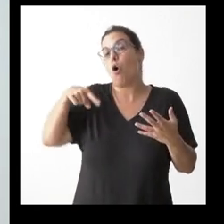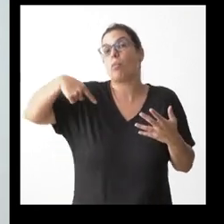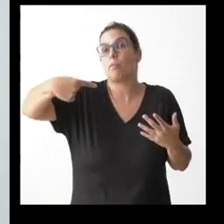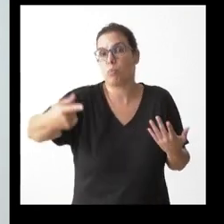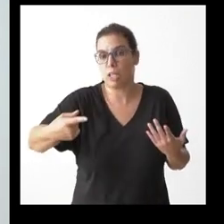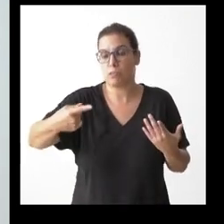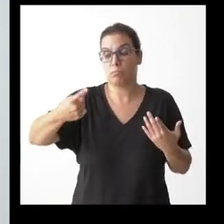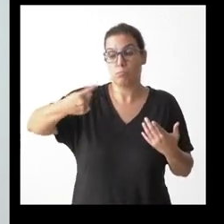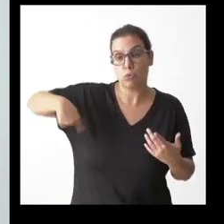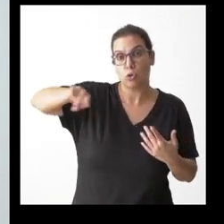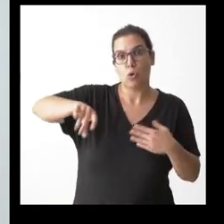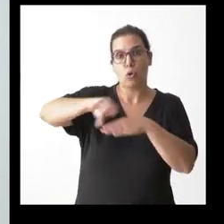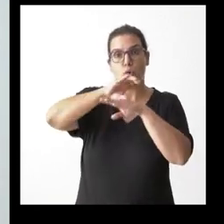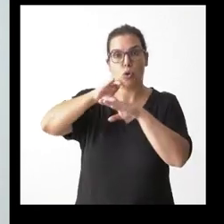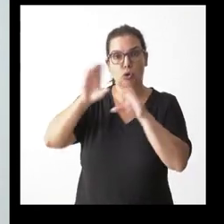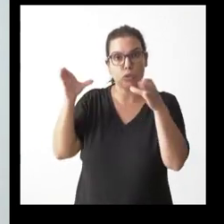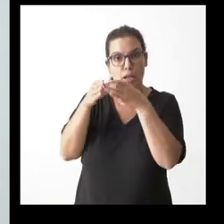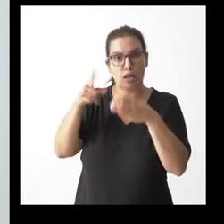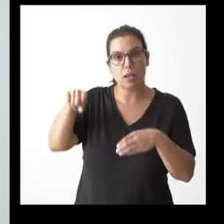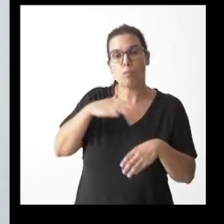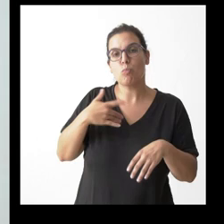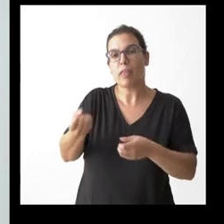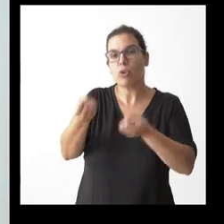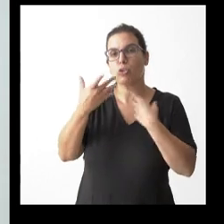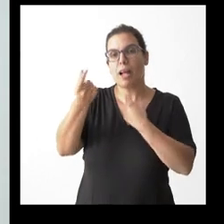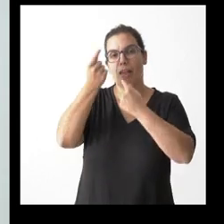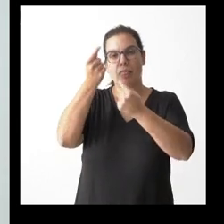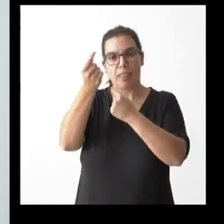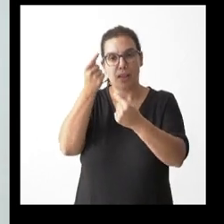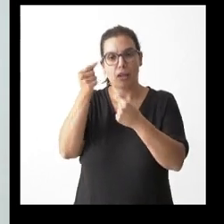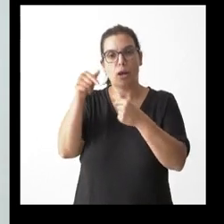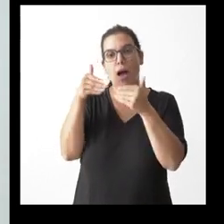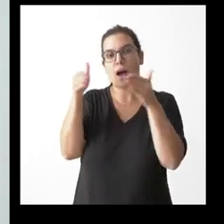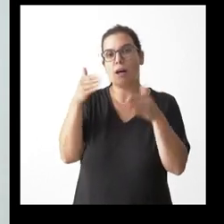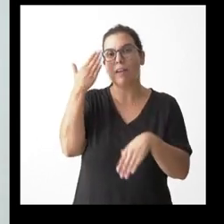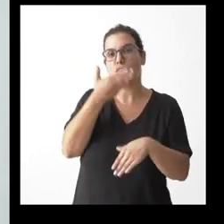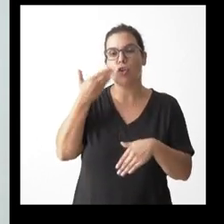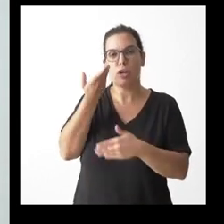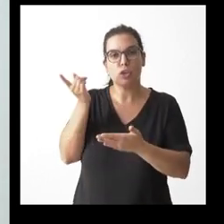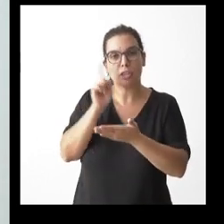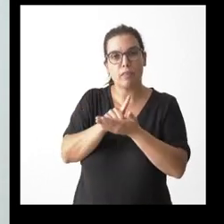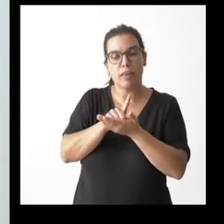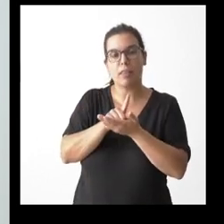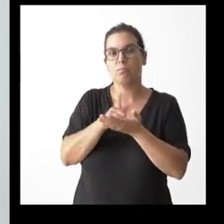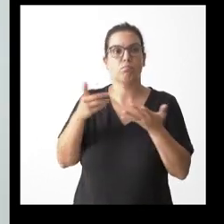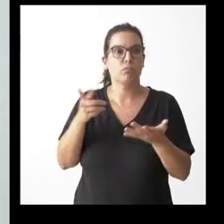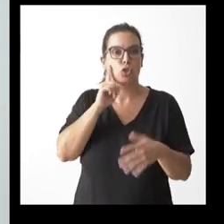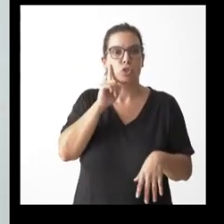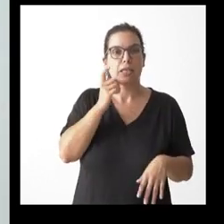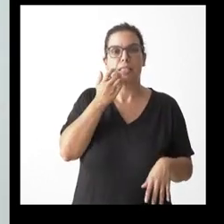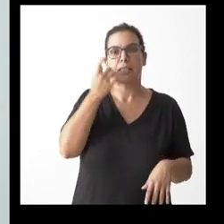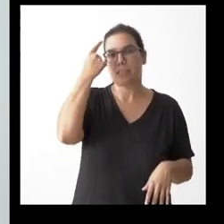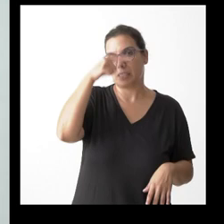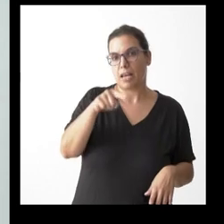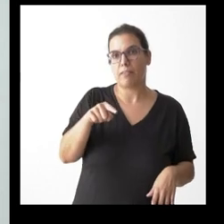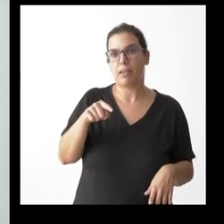de la consejería, si nos puede facilitar algún dato relativo a esta apertura del Colegio de Villar del Río. No sé si sabe a qué